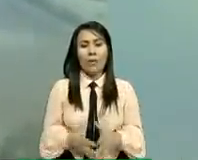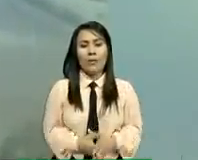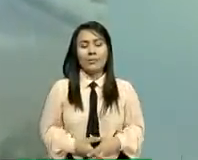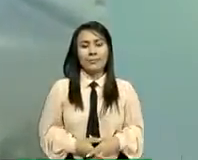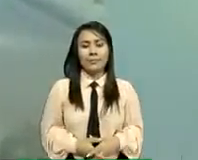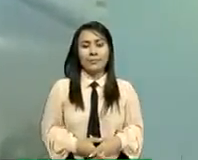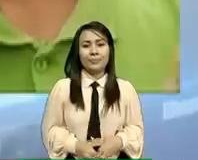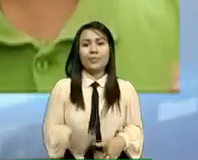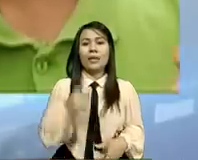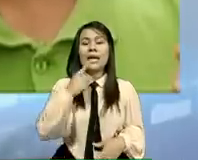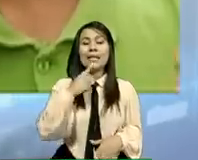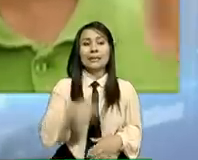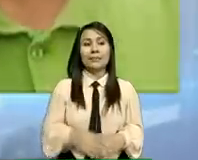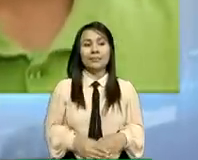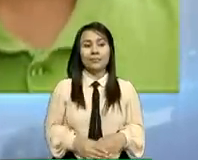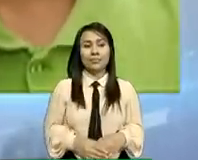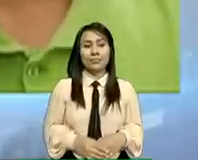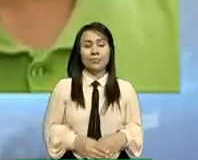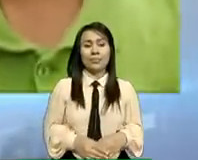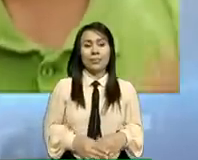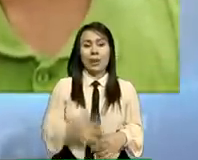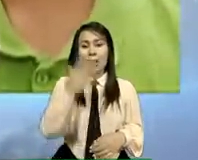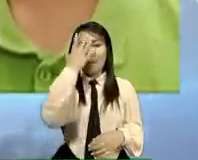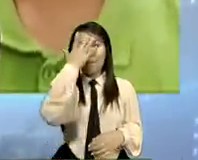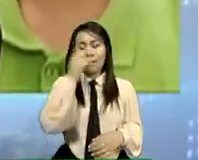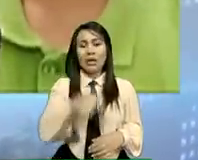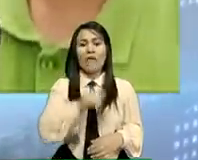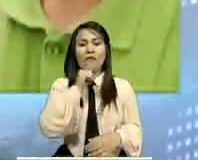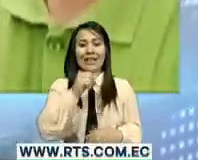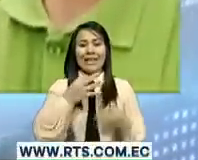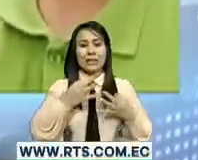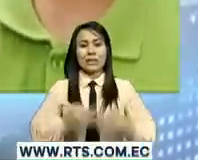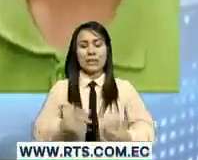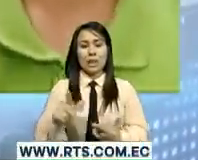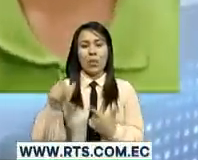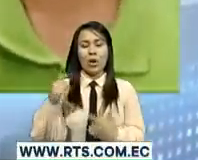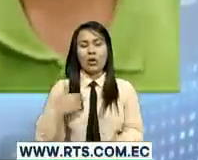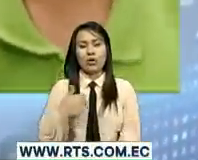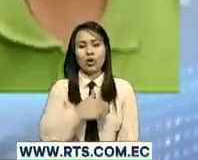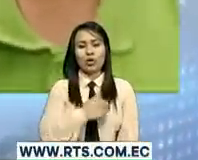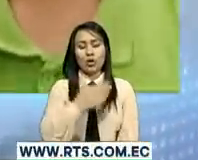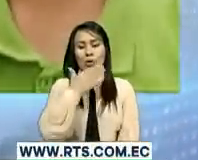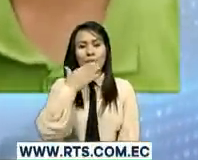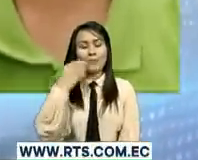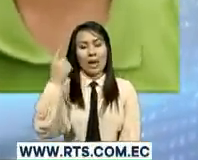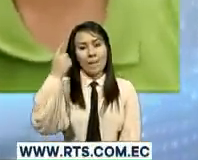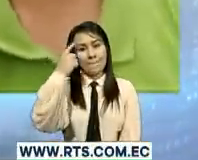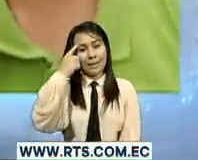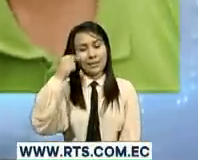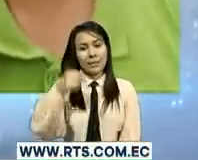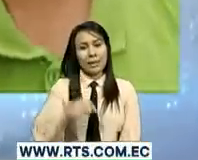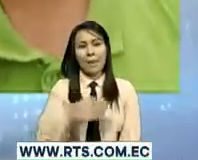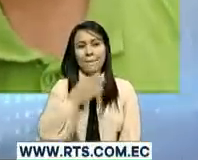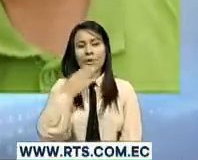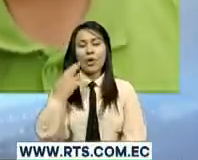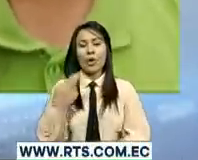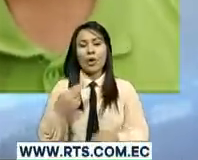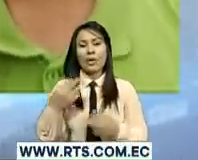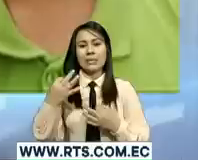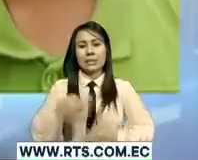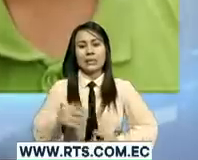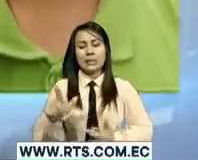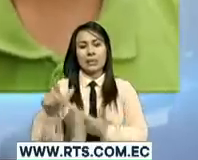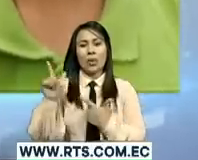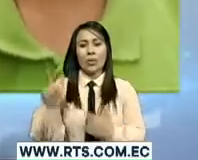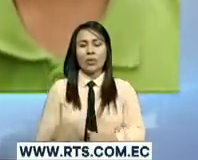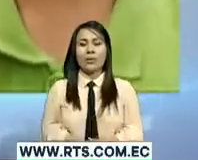Incluso por el hecho de la inseguridad, hemos nosotros también optado, bueno, el local ha optado por poner cámaras de seguridad, porque